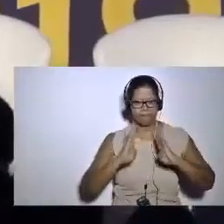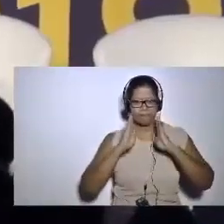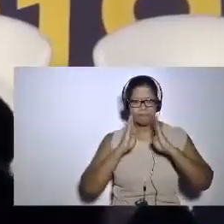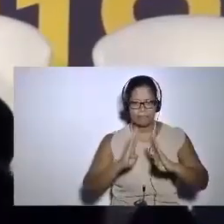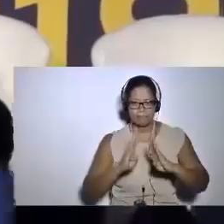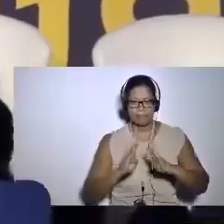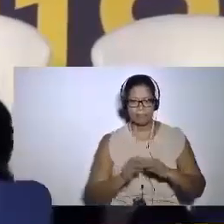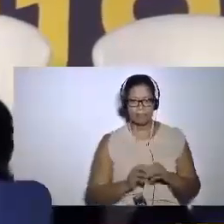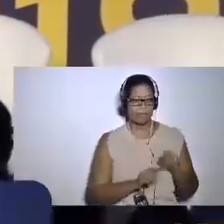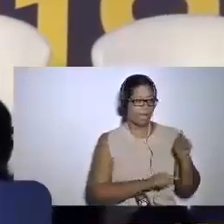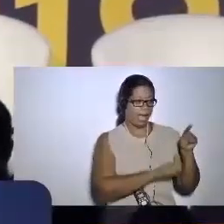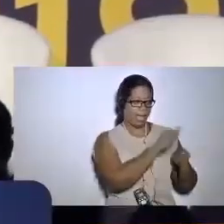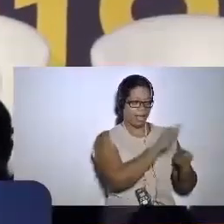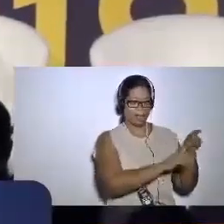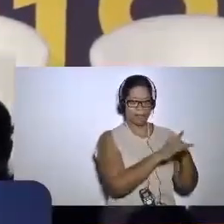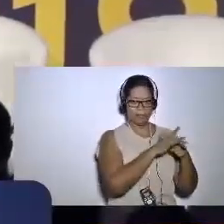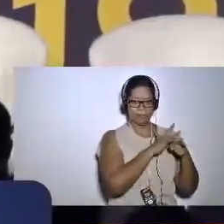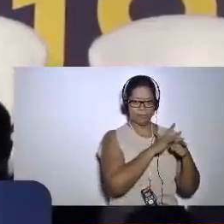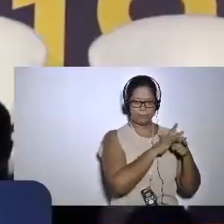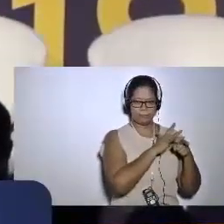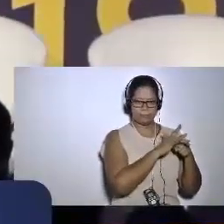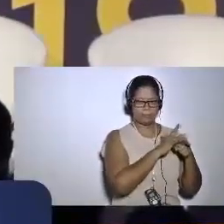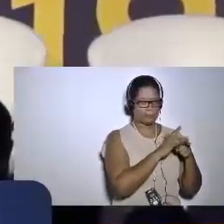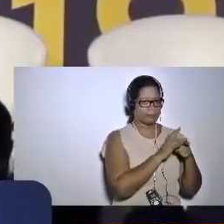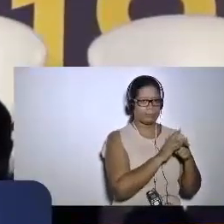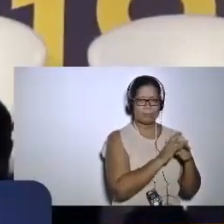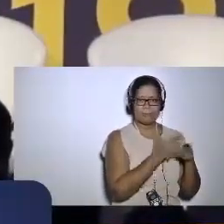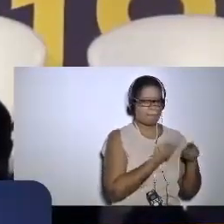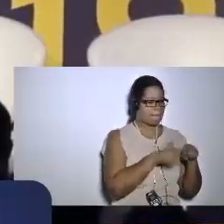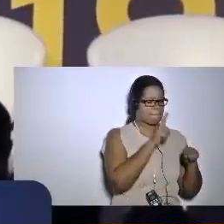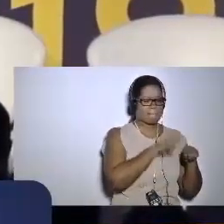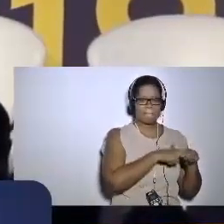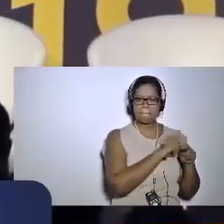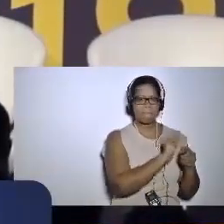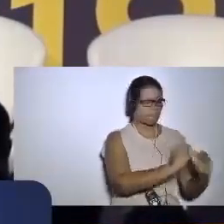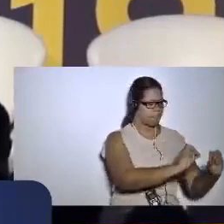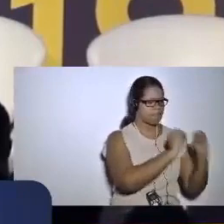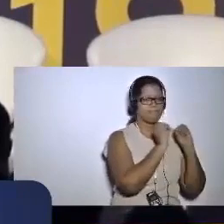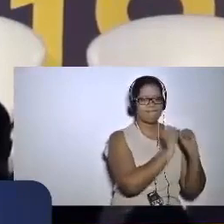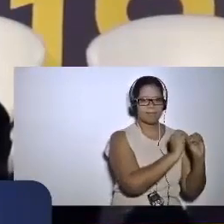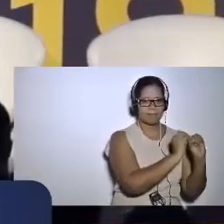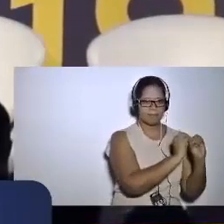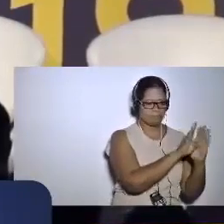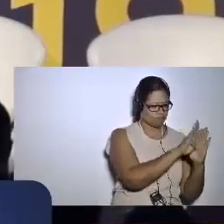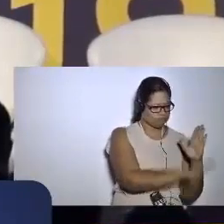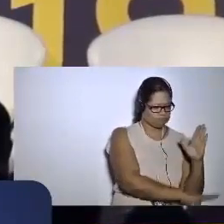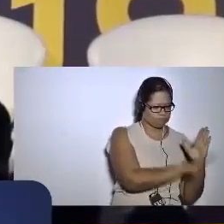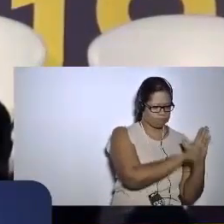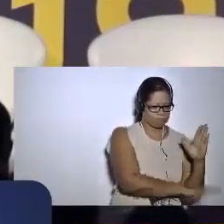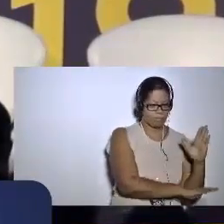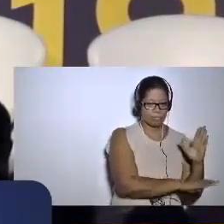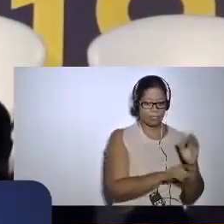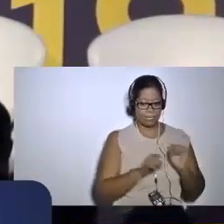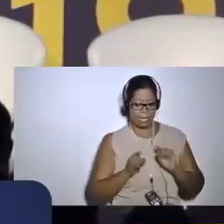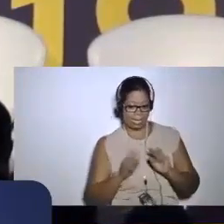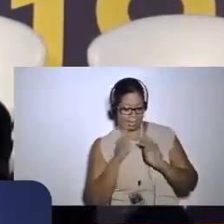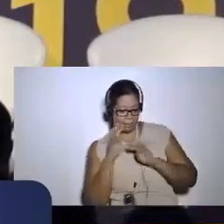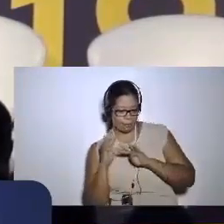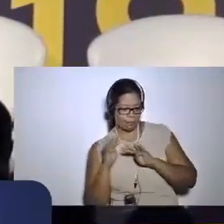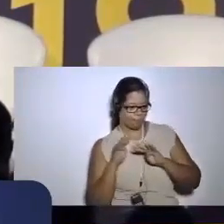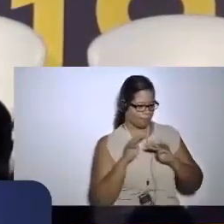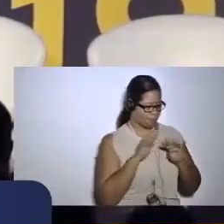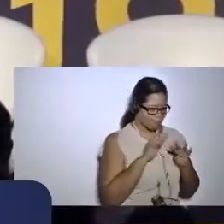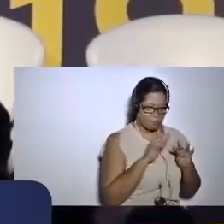cuales son tarifa cero, que van a llamar la atención del público y va a canalizar